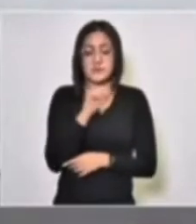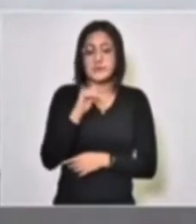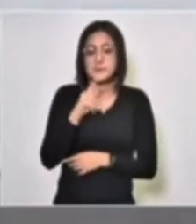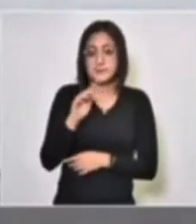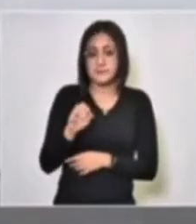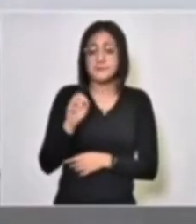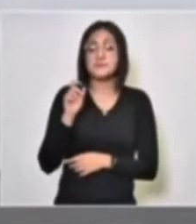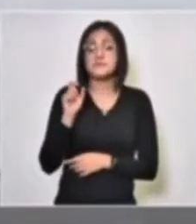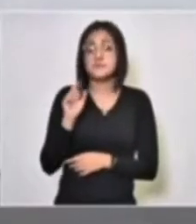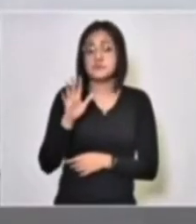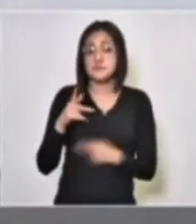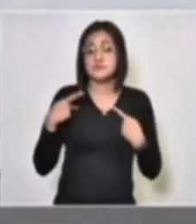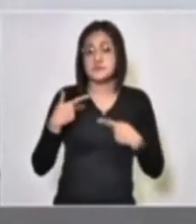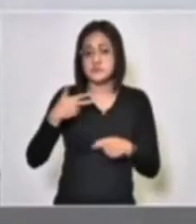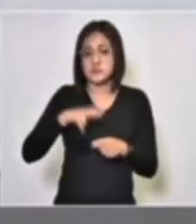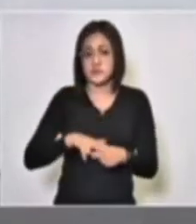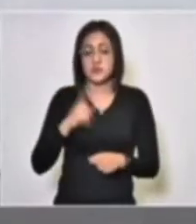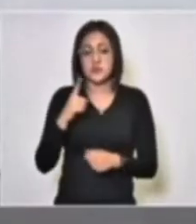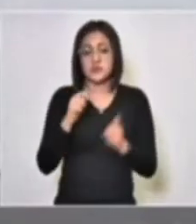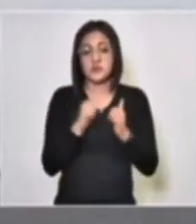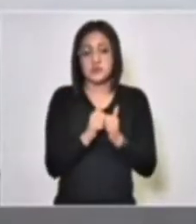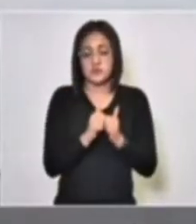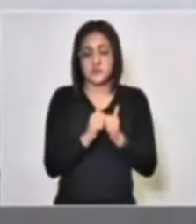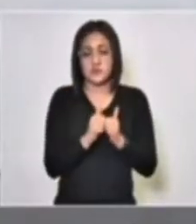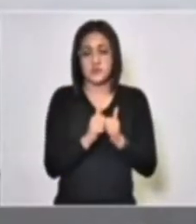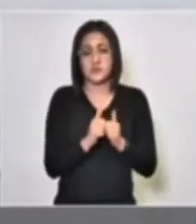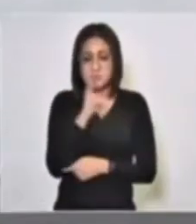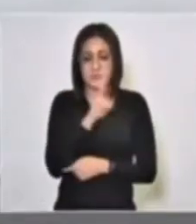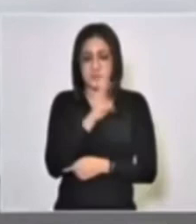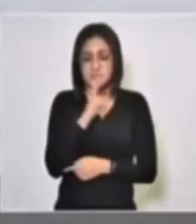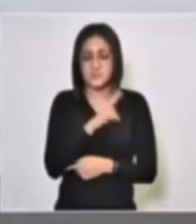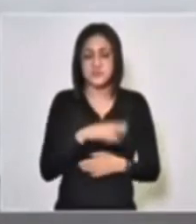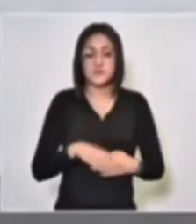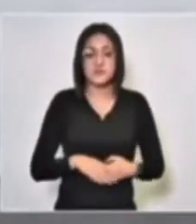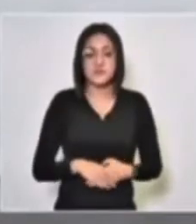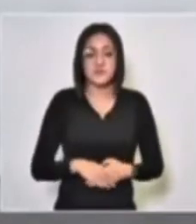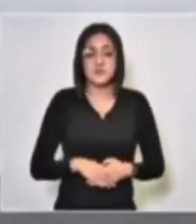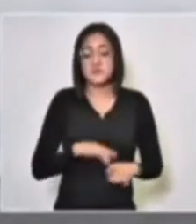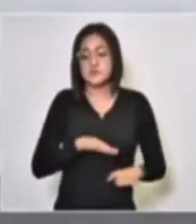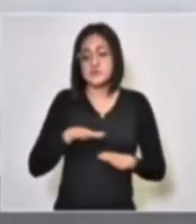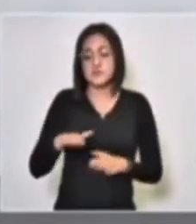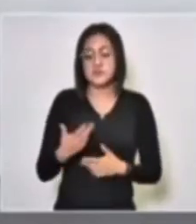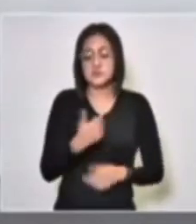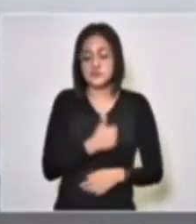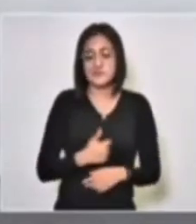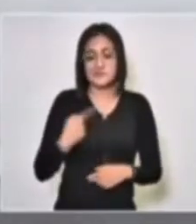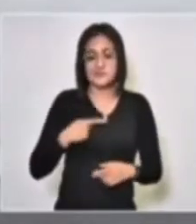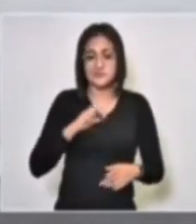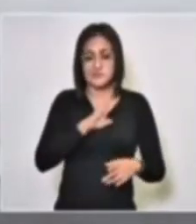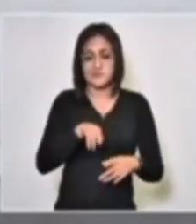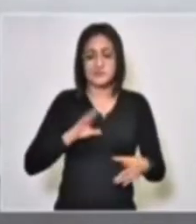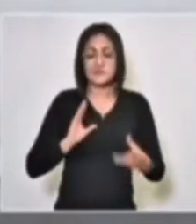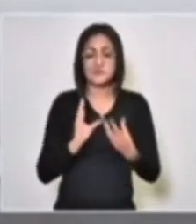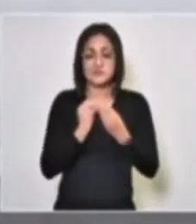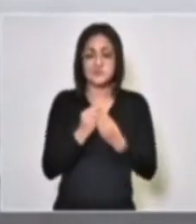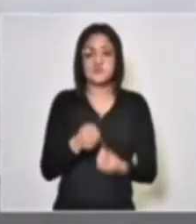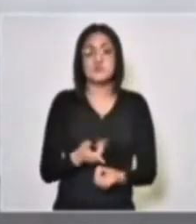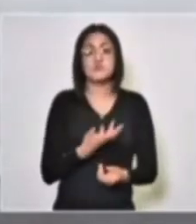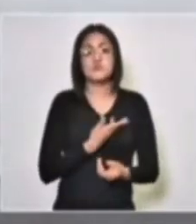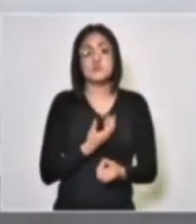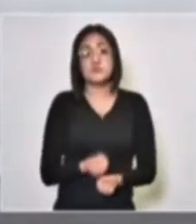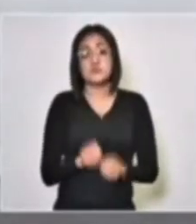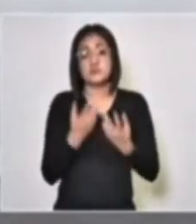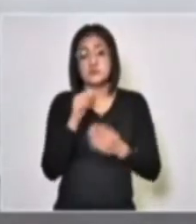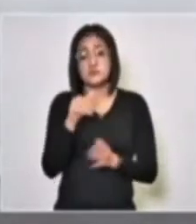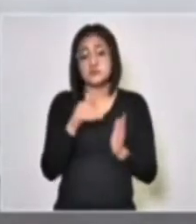ISSSTE, 25 hospitalizados, 1, un paciente intubado asistida. En lo que respecta lamentablemente a las defunciones, tenemos un acumulado